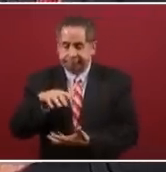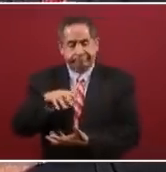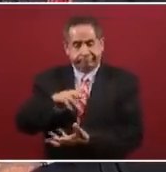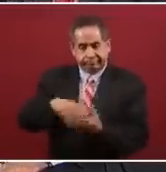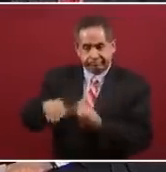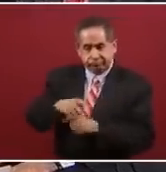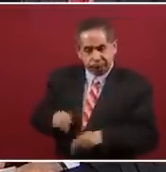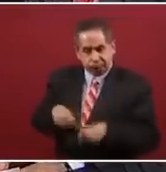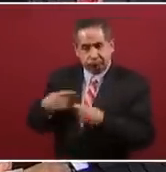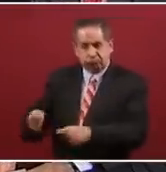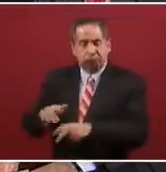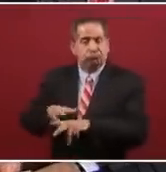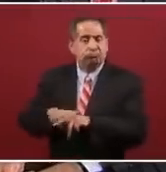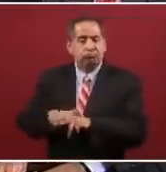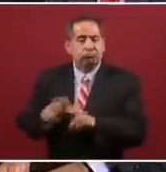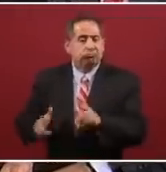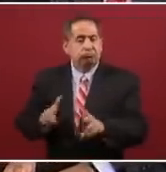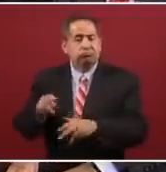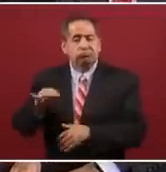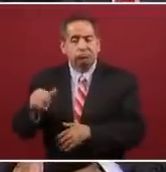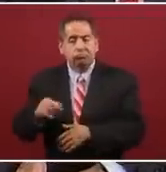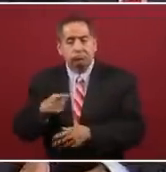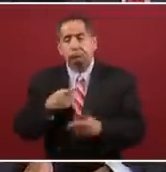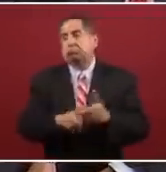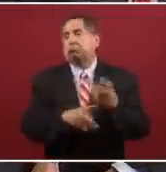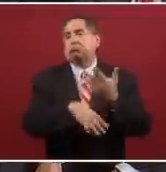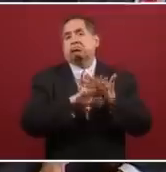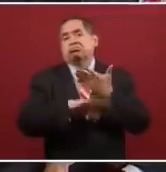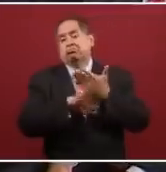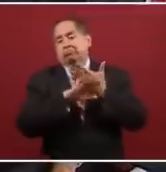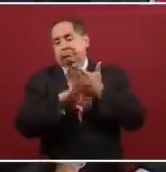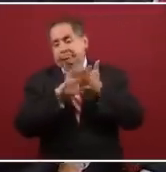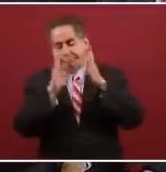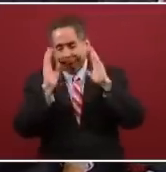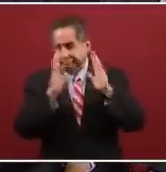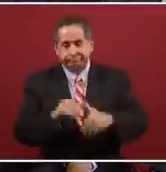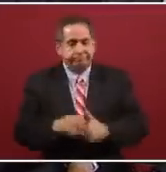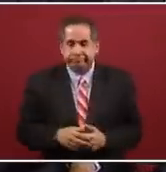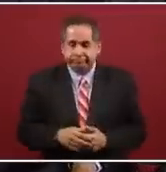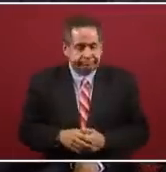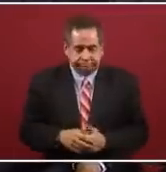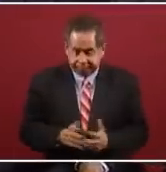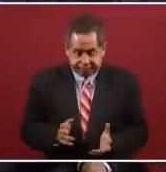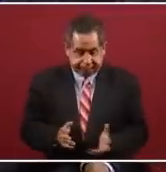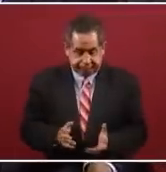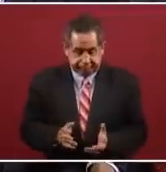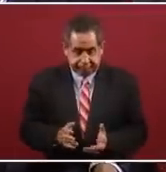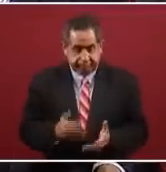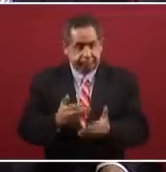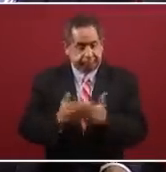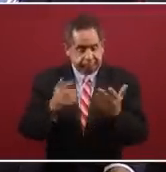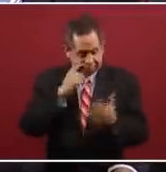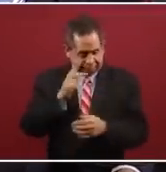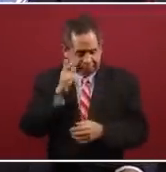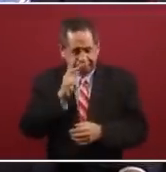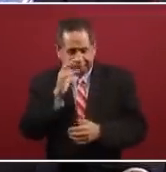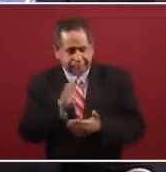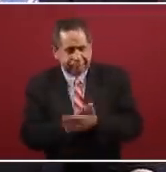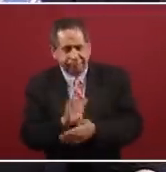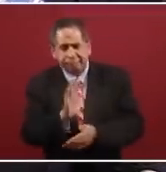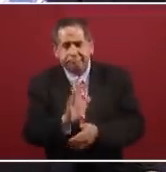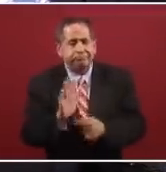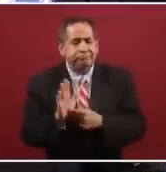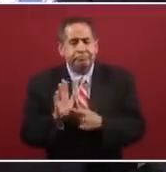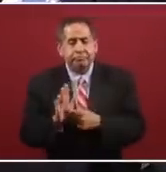el Tren Maya, y de ahí se vino la campaña. Pero ahora tenemos hasta elementos de